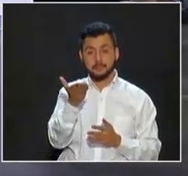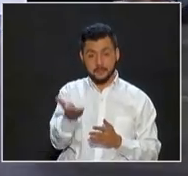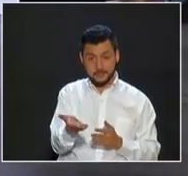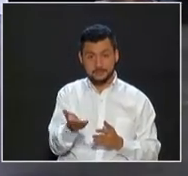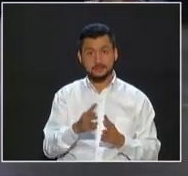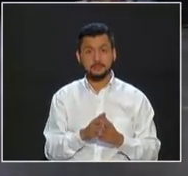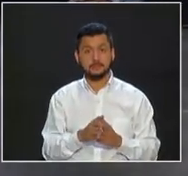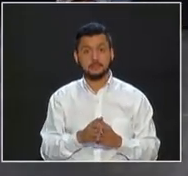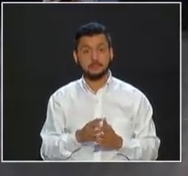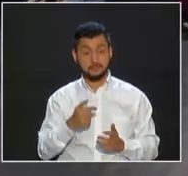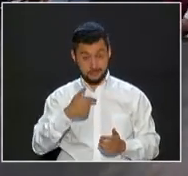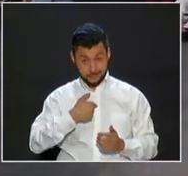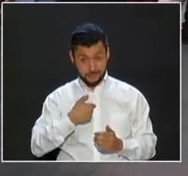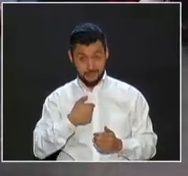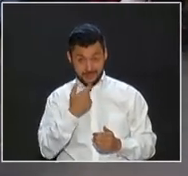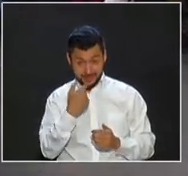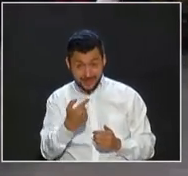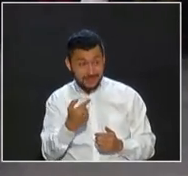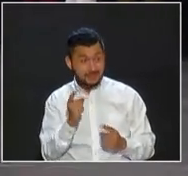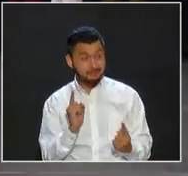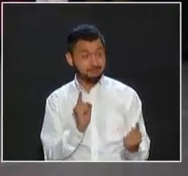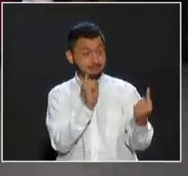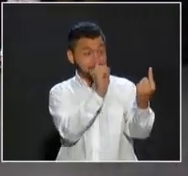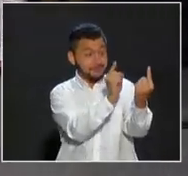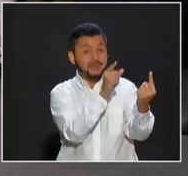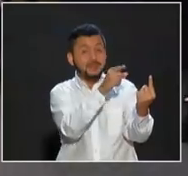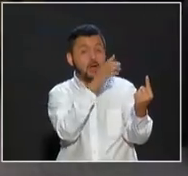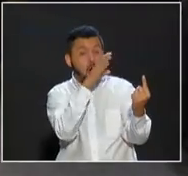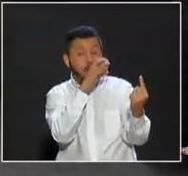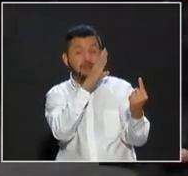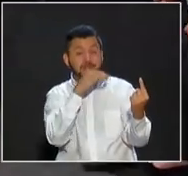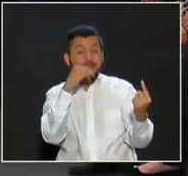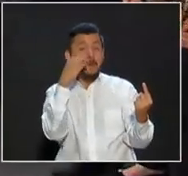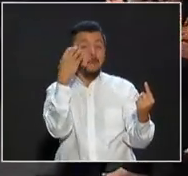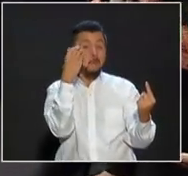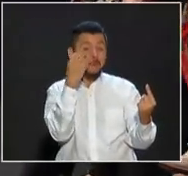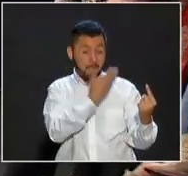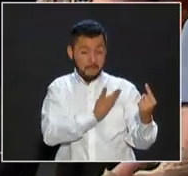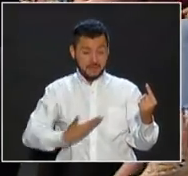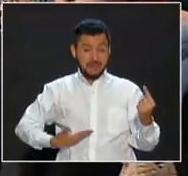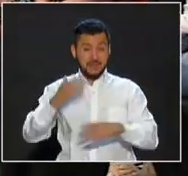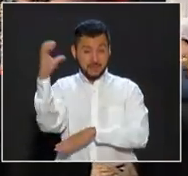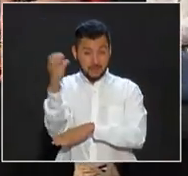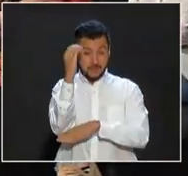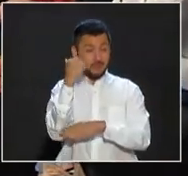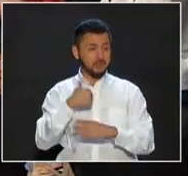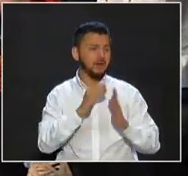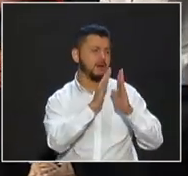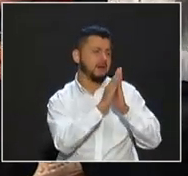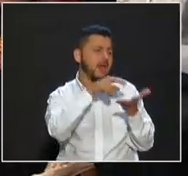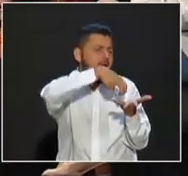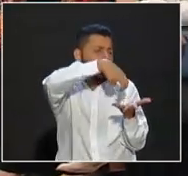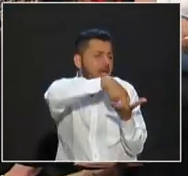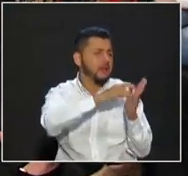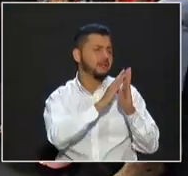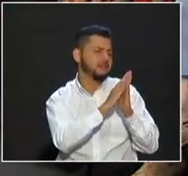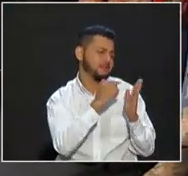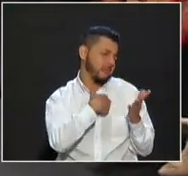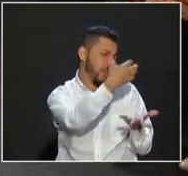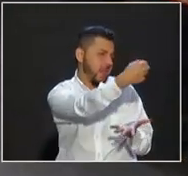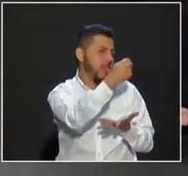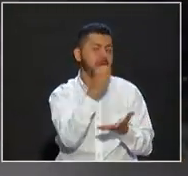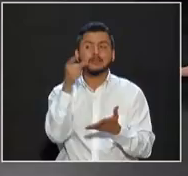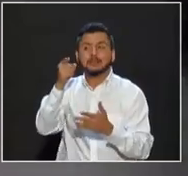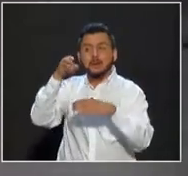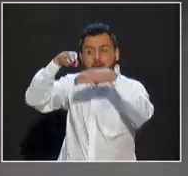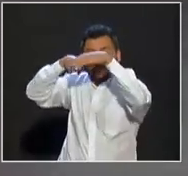llorarle a al presidente duque por supuesto que lo voy a respetar como jefe de estado y como jefe de gobierno y de los departamentos